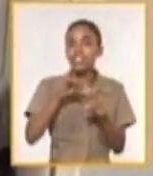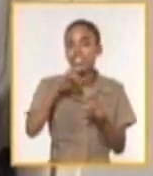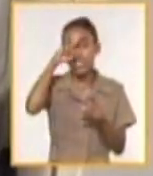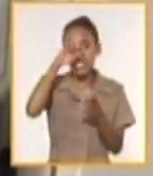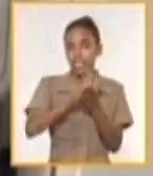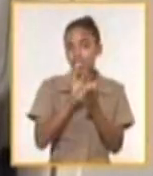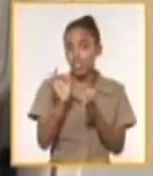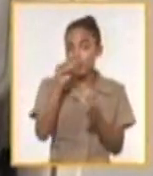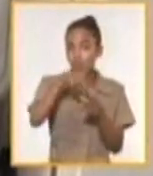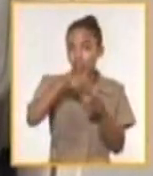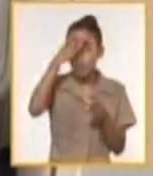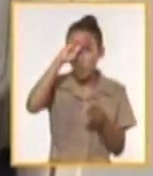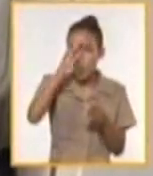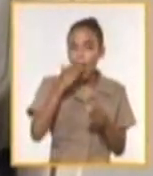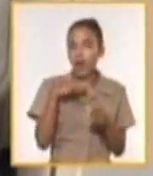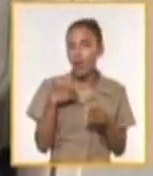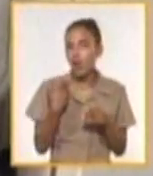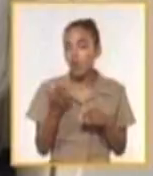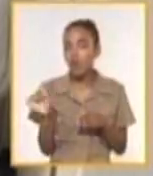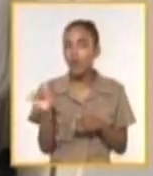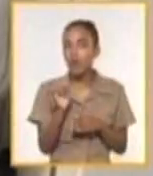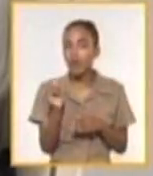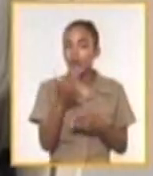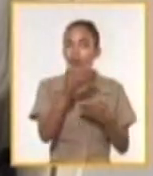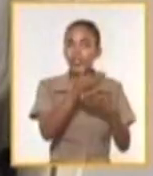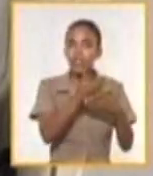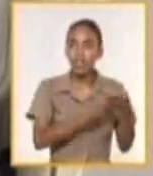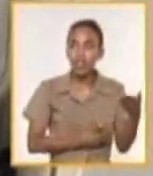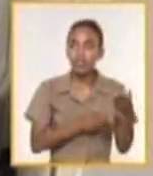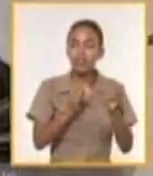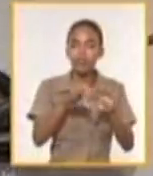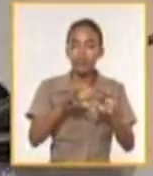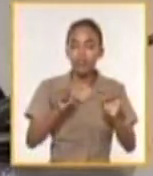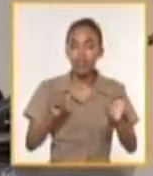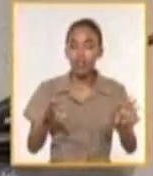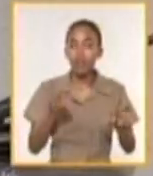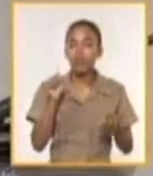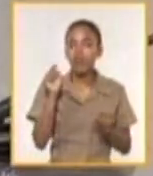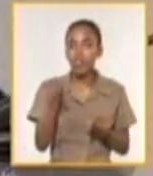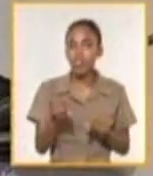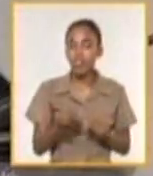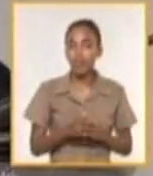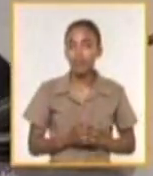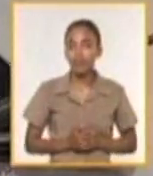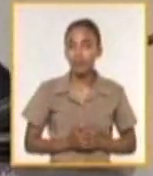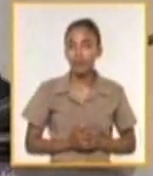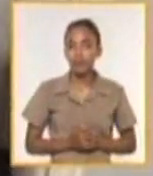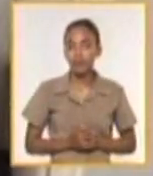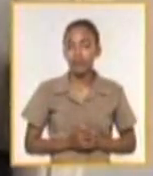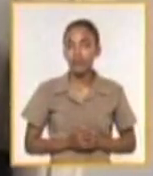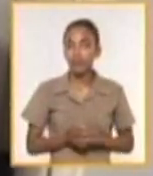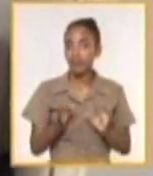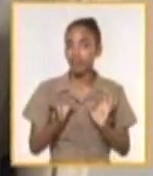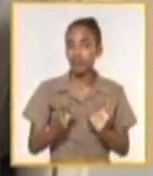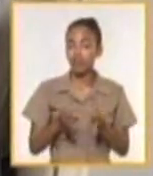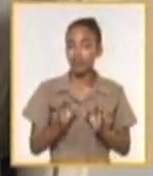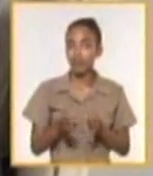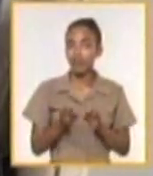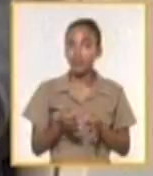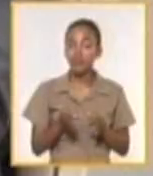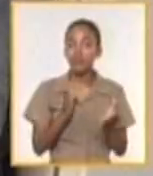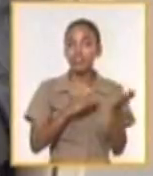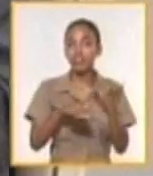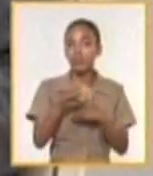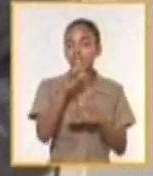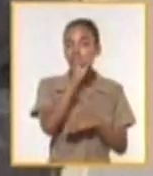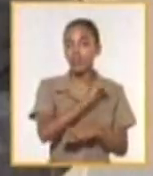carta importantísima, ¿no? Era inédita hasta ese momento, la publicamos allí. Tenía responsabilidades políticas en ese momento en el partido. Era secretario de organización, ¿no?